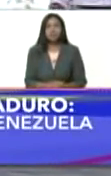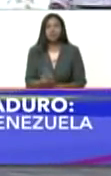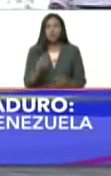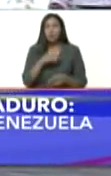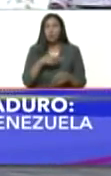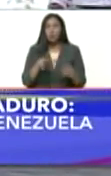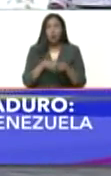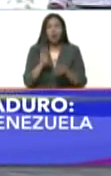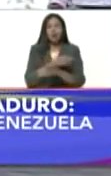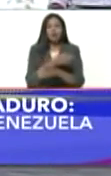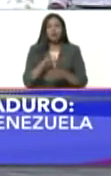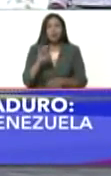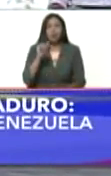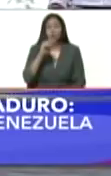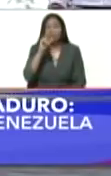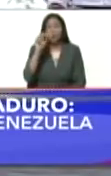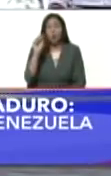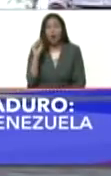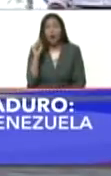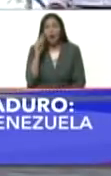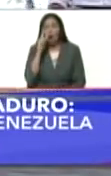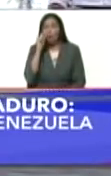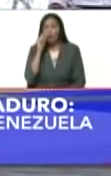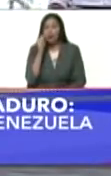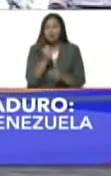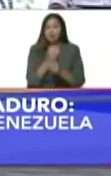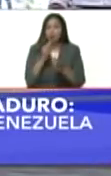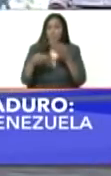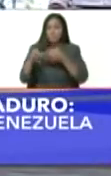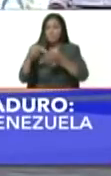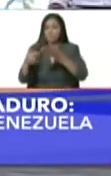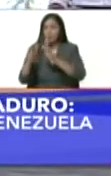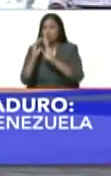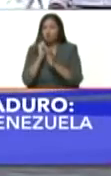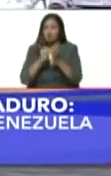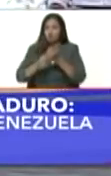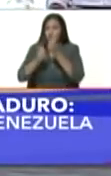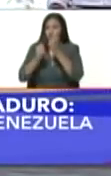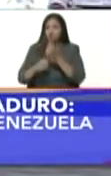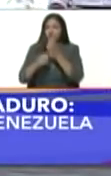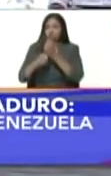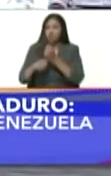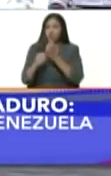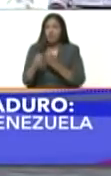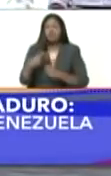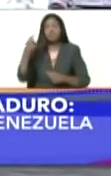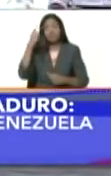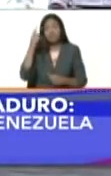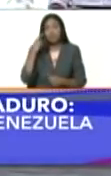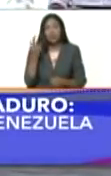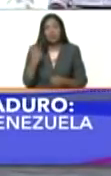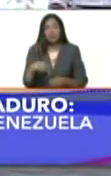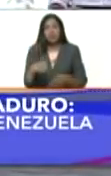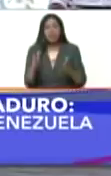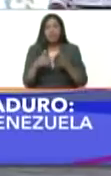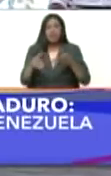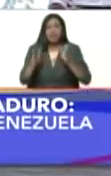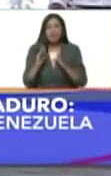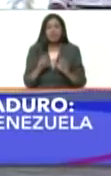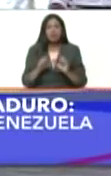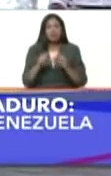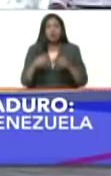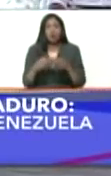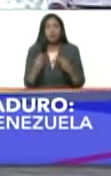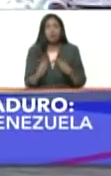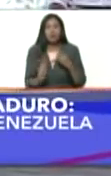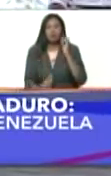de Cheo Feliciano, de Juan Albañil, que ahora sí tiene su casa para construirla y vivir,